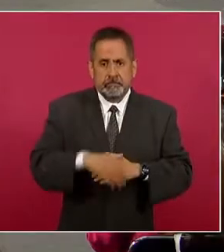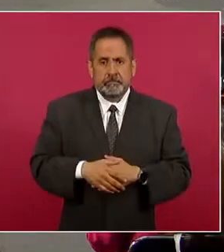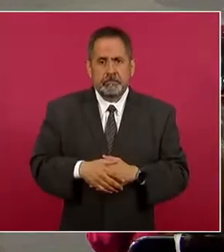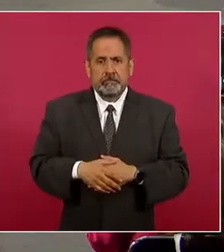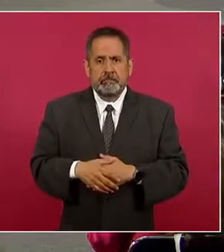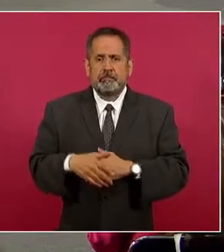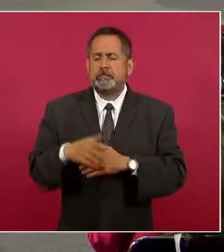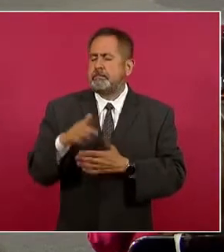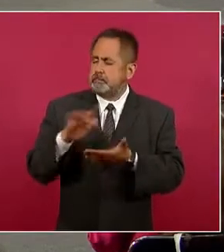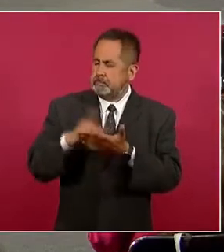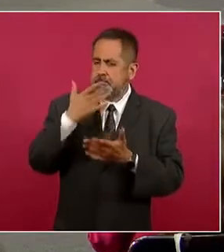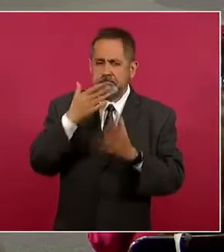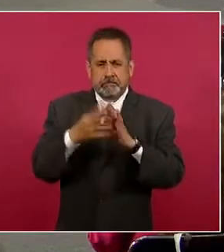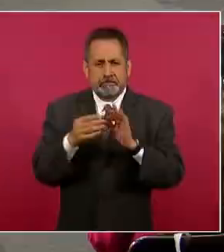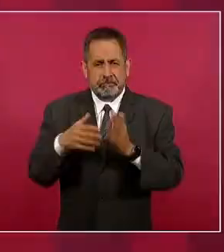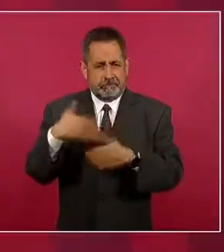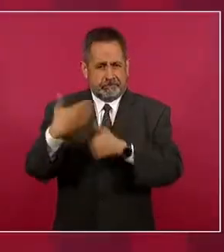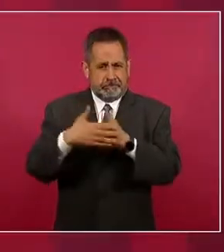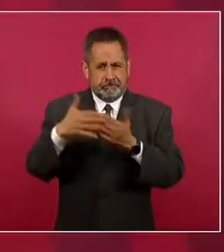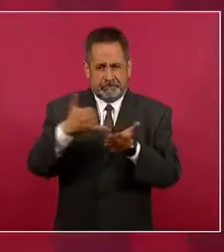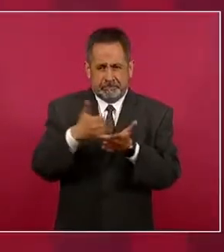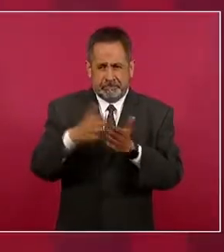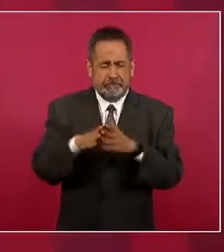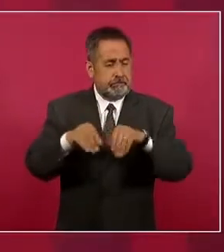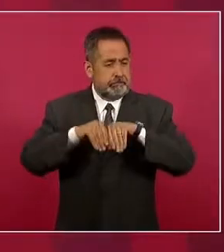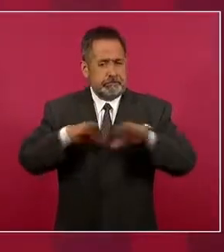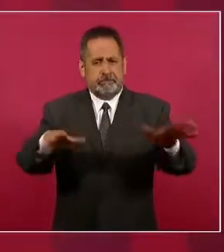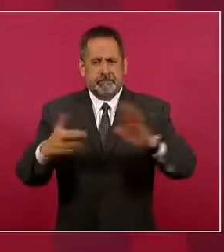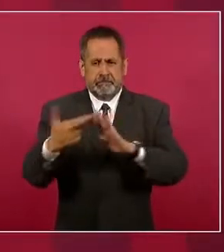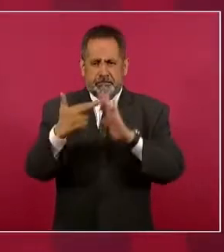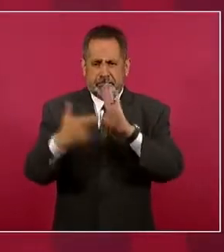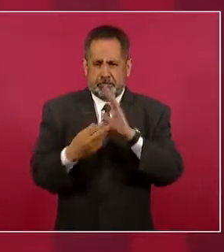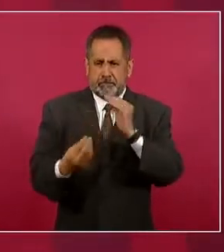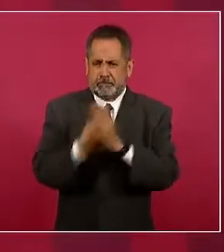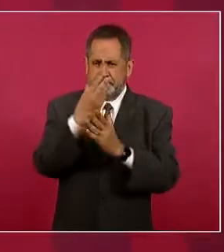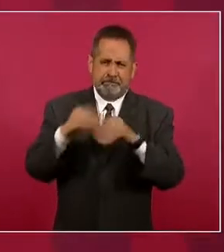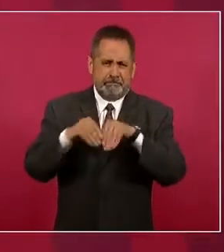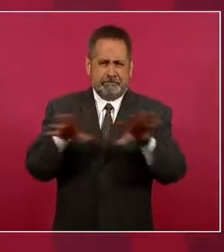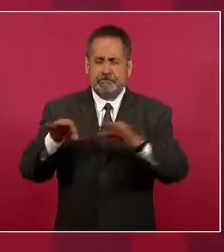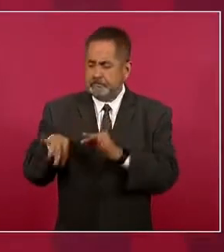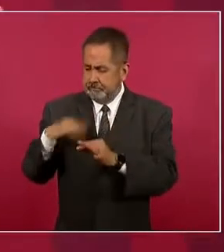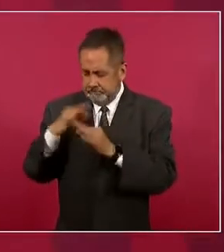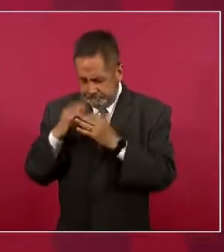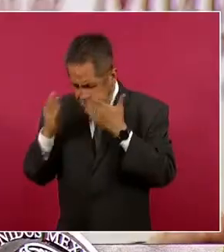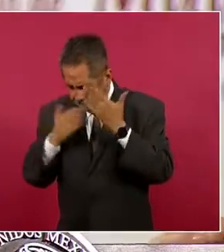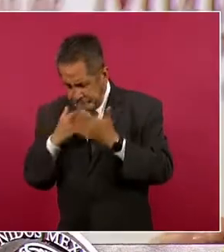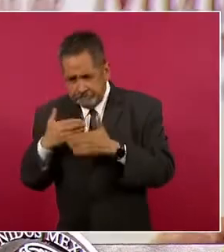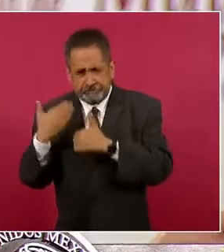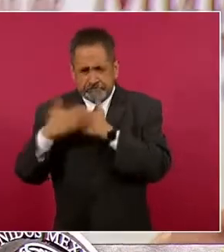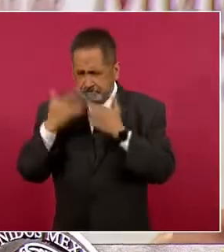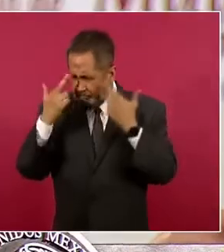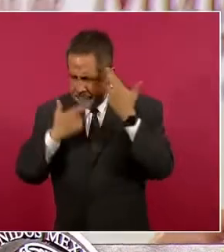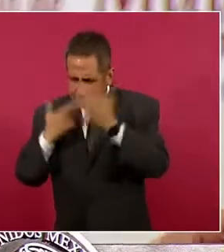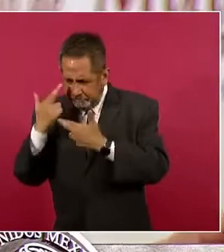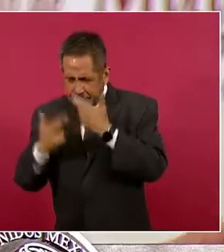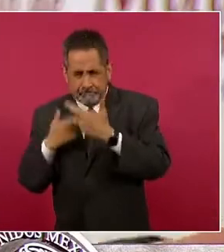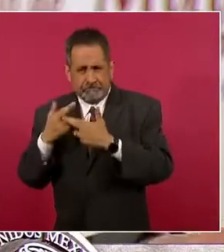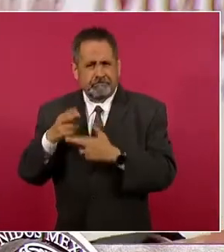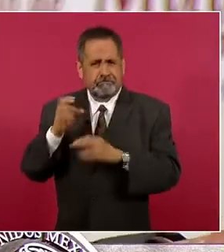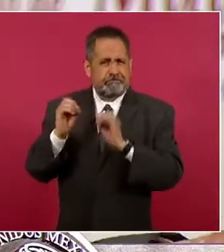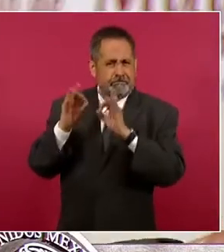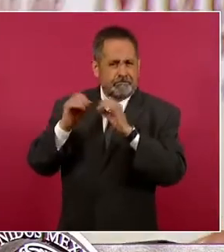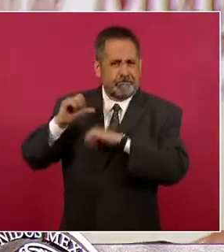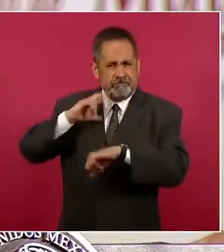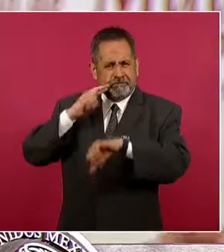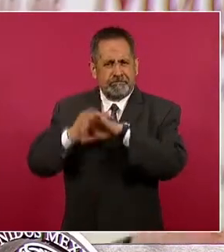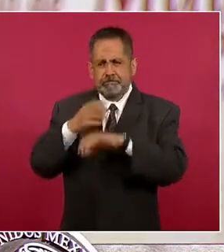publicación, gracias por precisarlo, con la publicación de este nuevo lineamiento, ya está listo el documento técnico, pasa a revisión de la Oficina Jurídica de